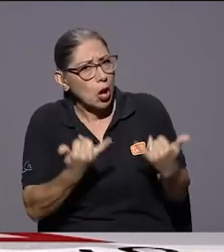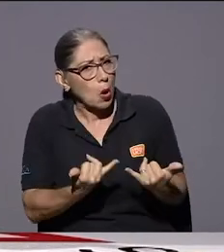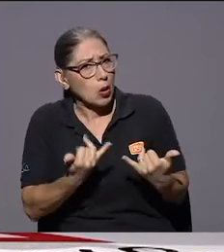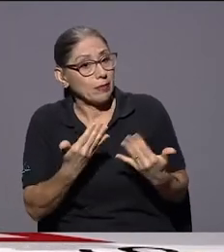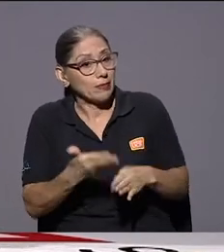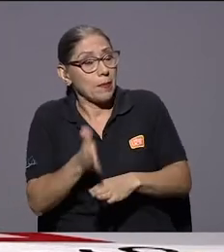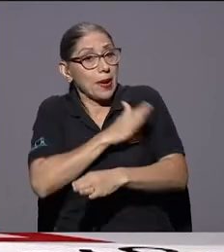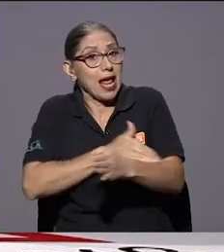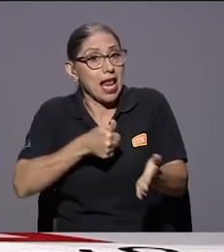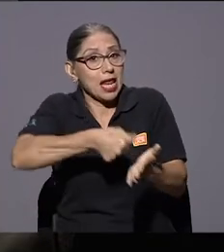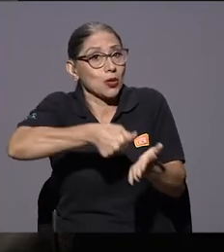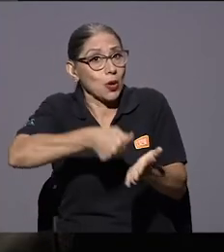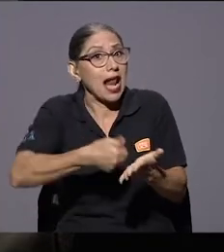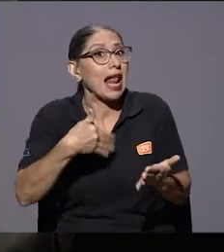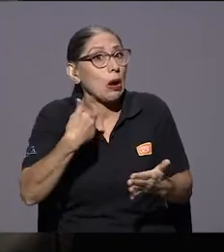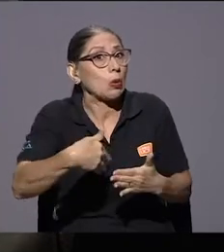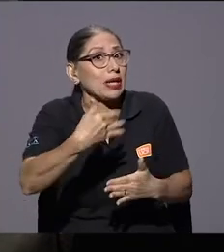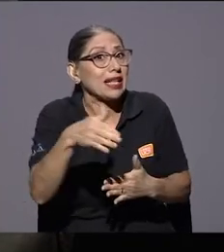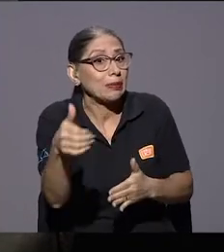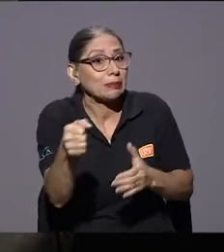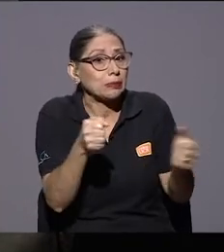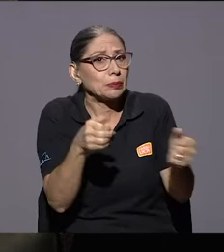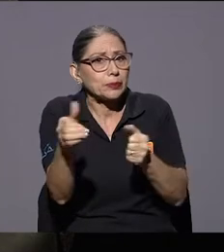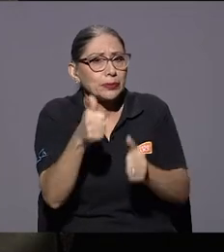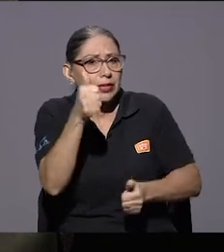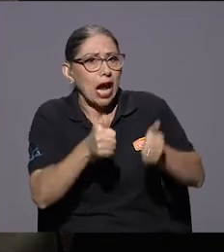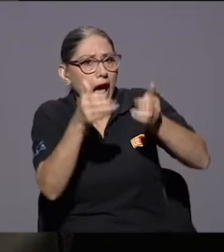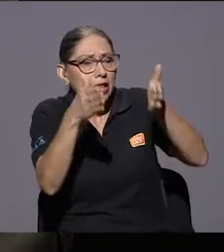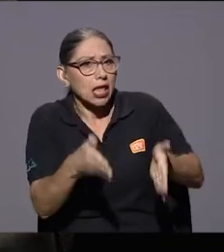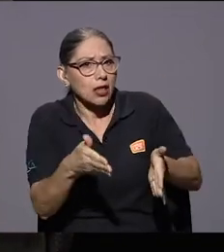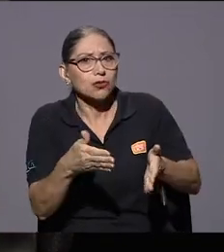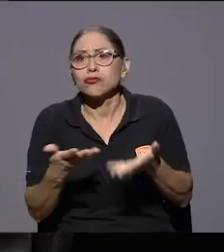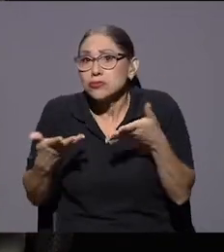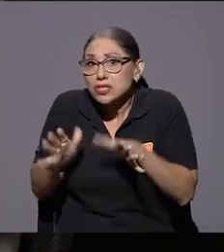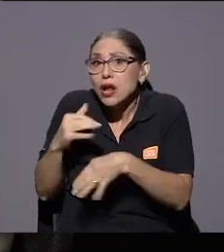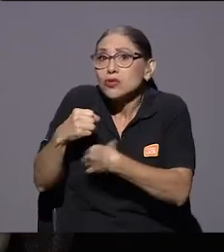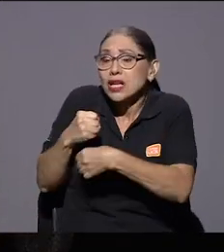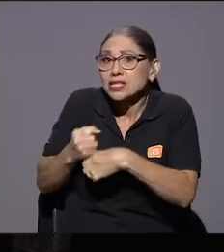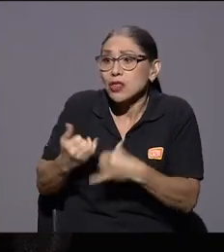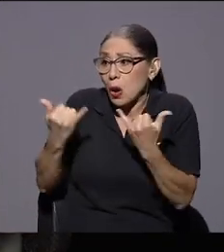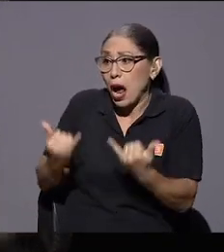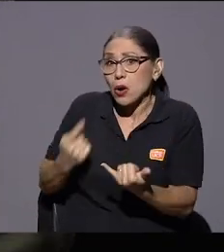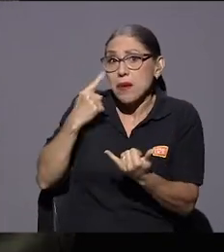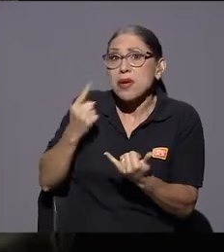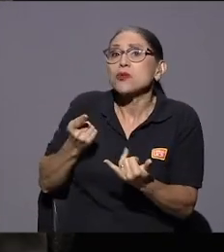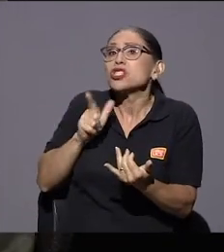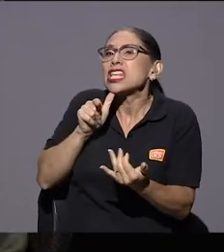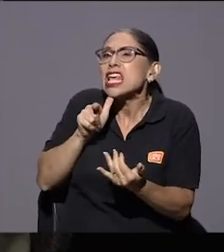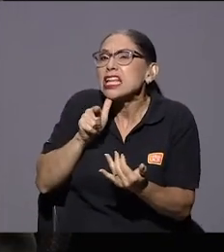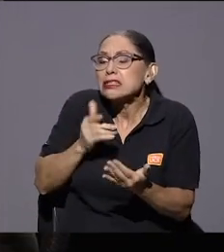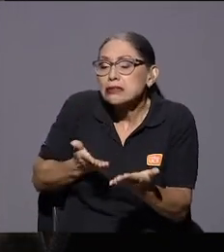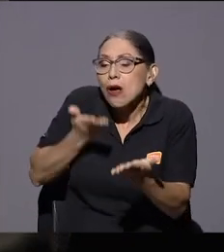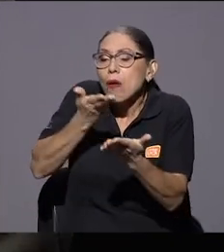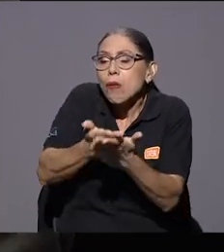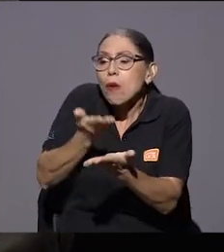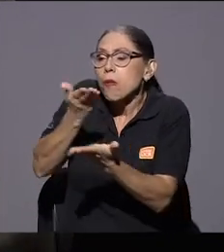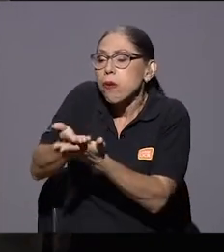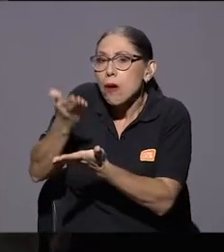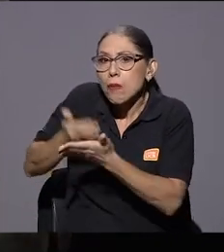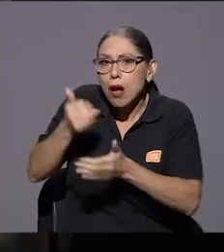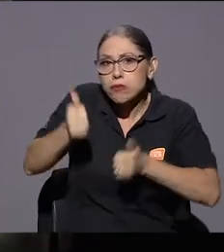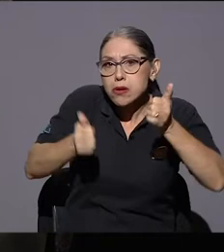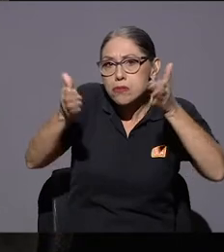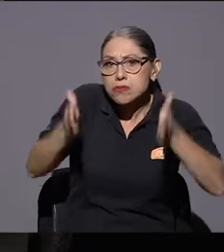propios candidatos? Ya lo están haciendo. Basta ver la oferta electoral en estos momentos, que todavía no está clara,